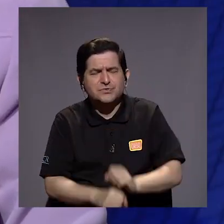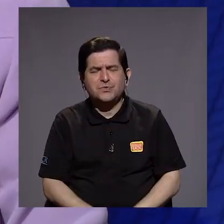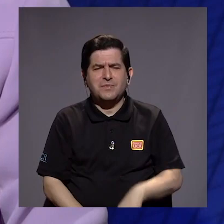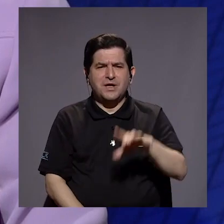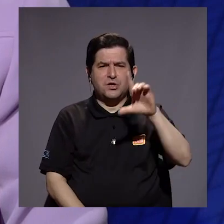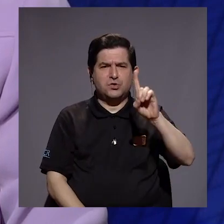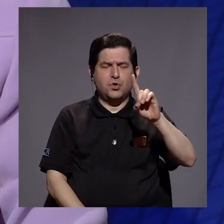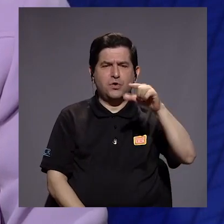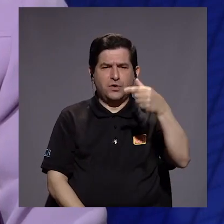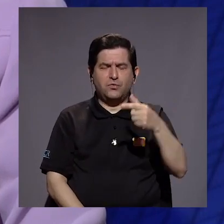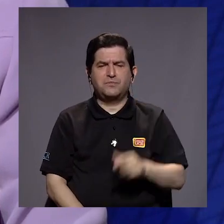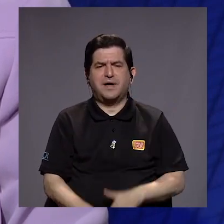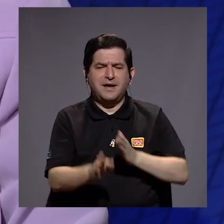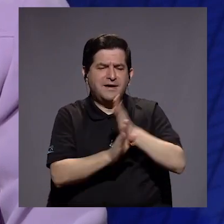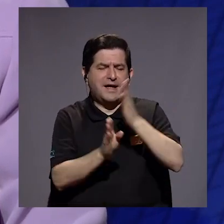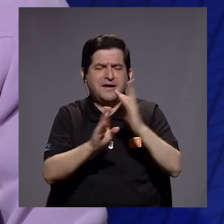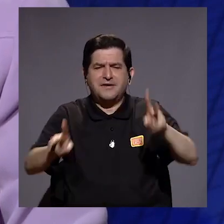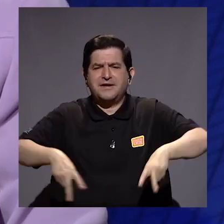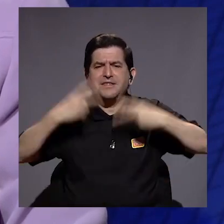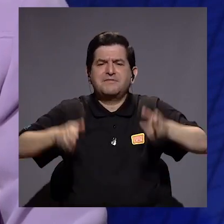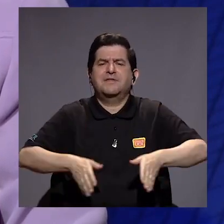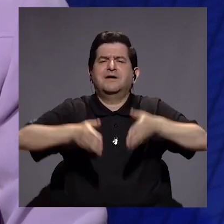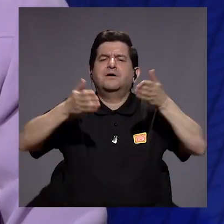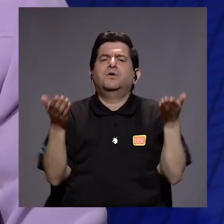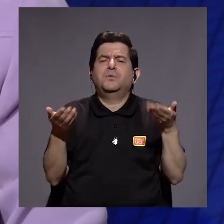Dora Guzmán su trayectoria de vida?